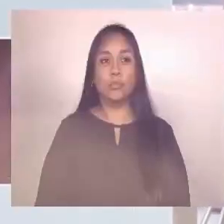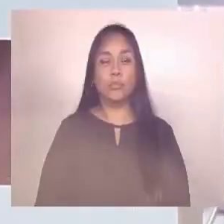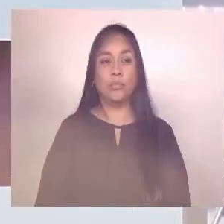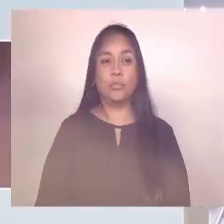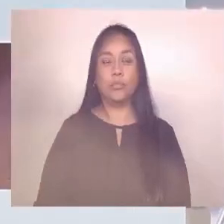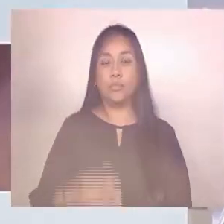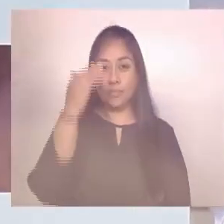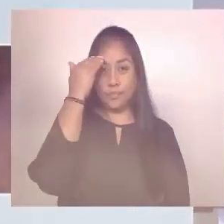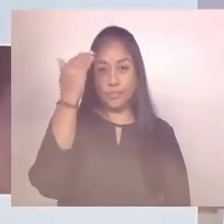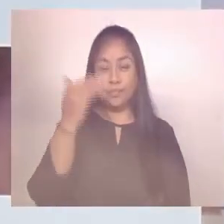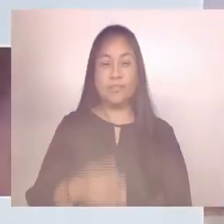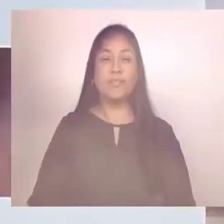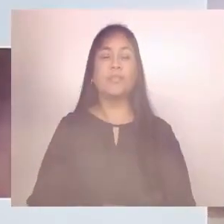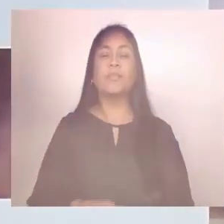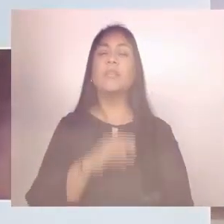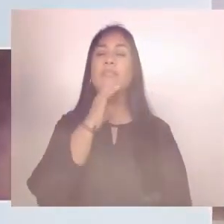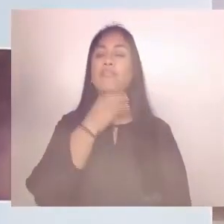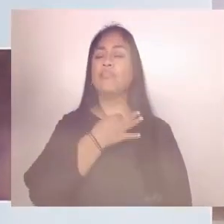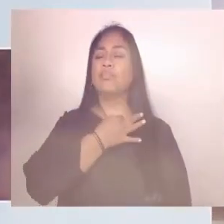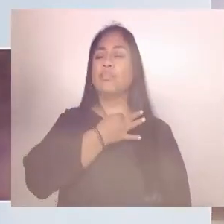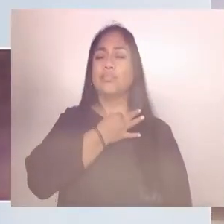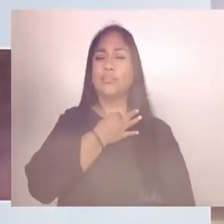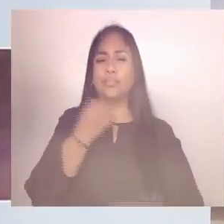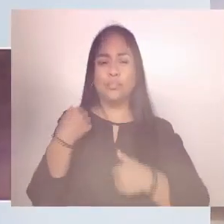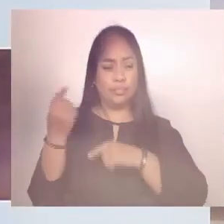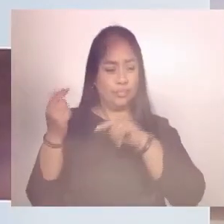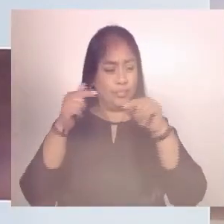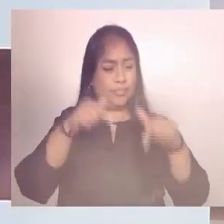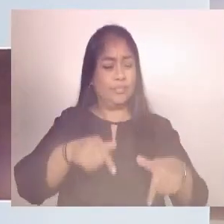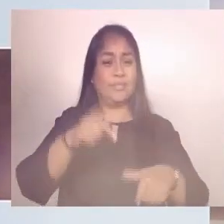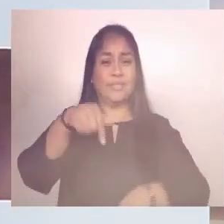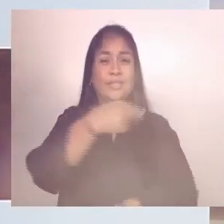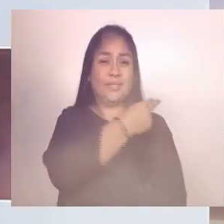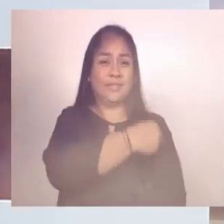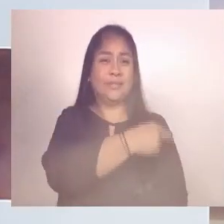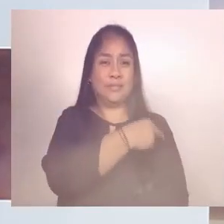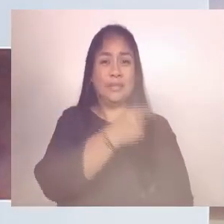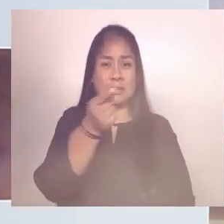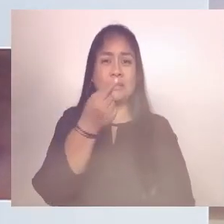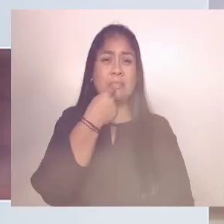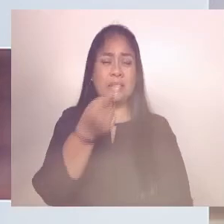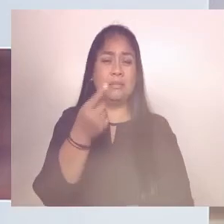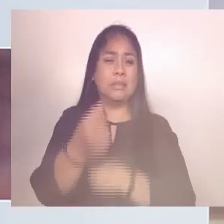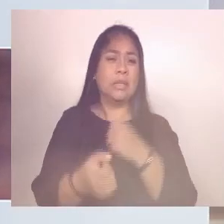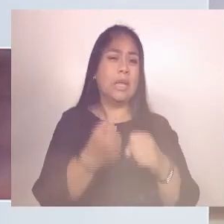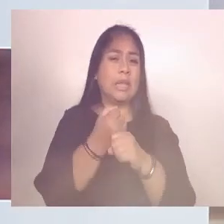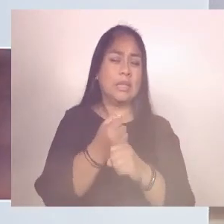Gracias. Es un gusto estar en este hospital en el que, bueno, estamos hablando de edades, ¿verdad?